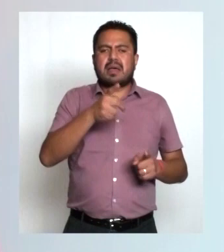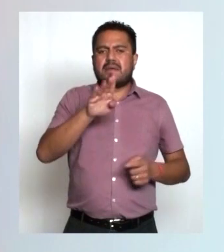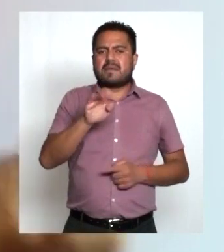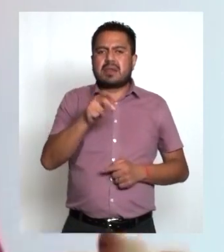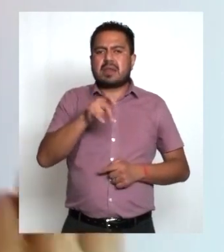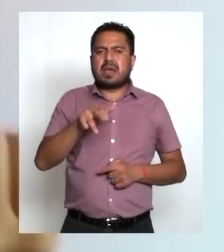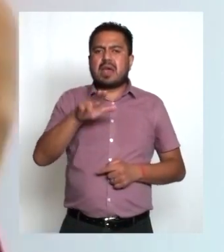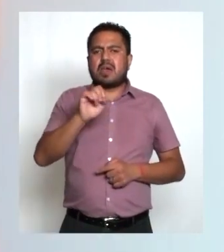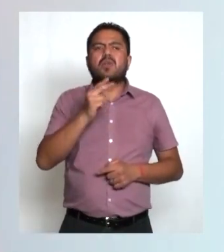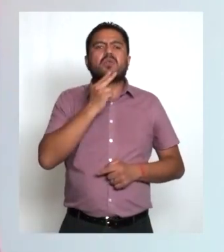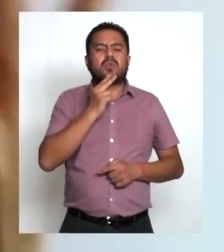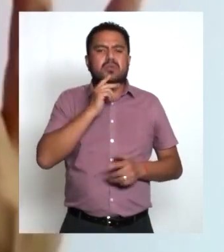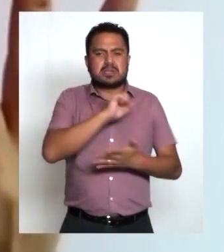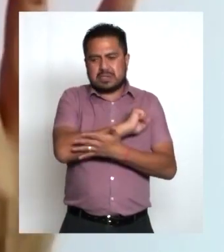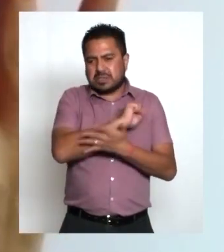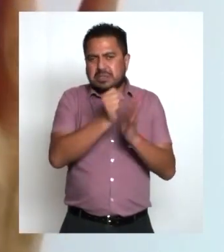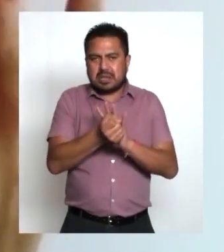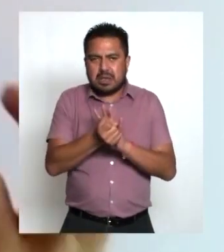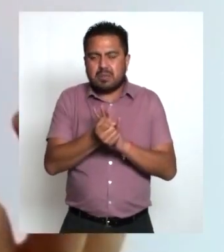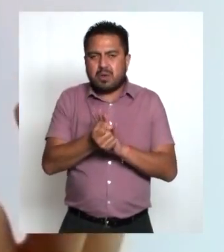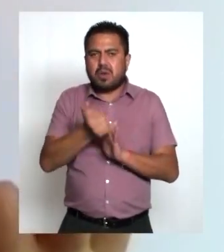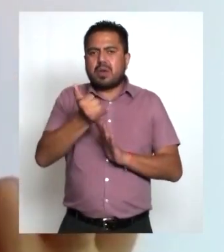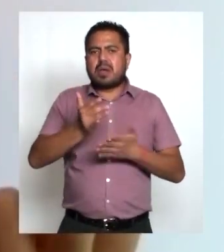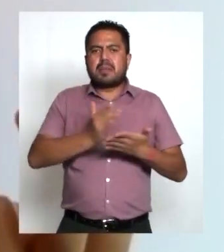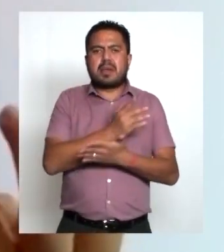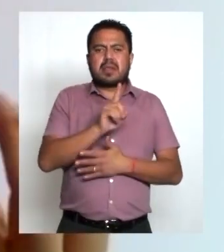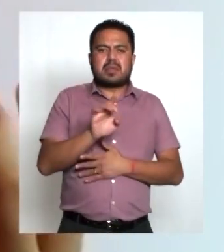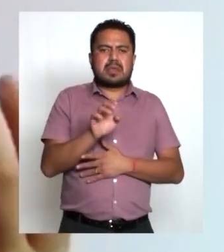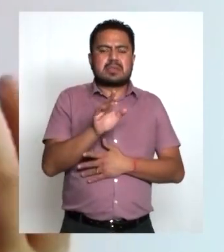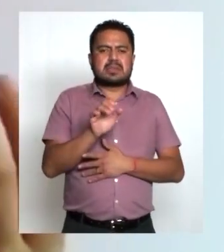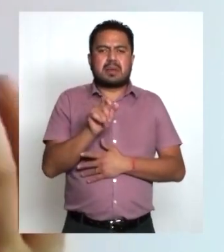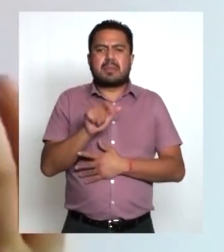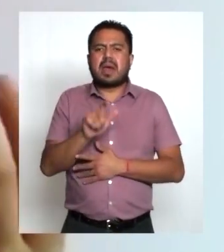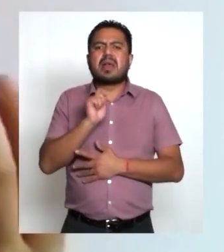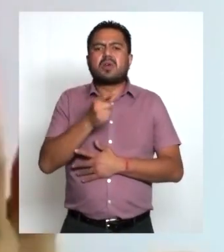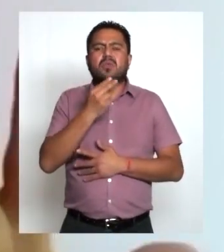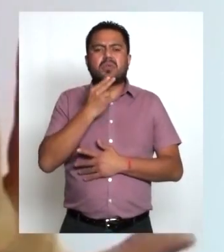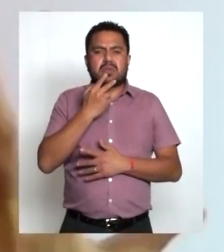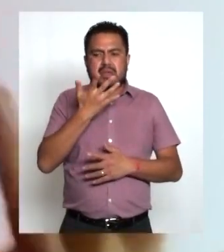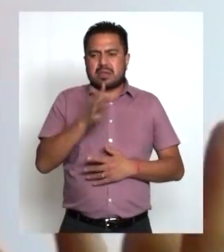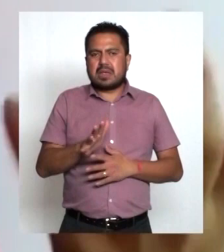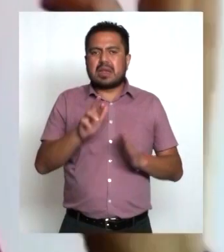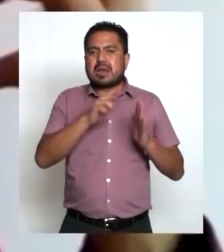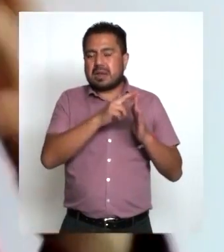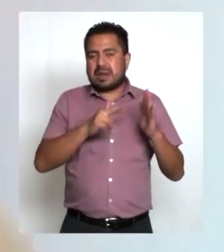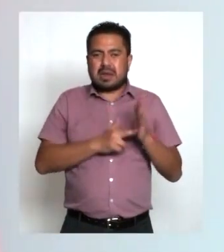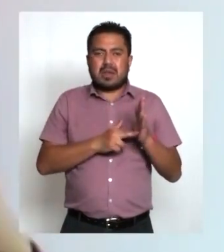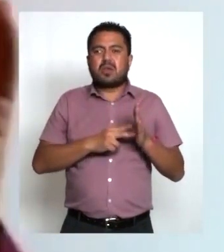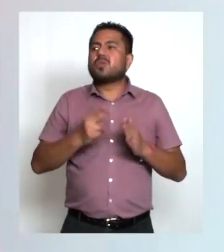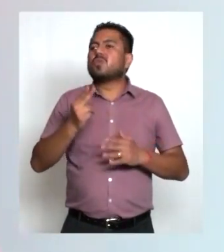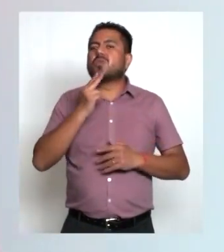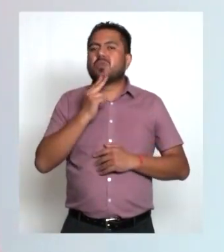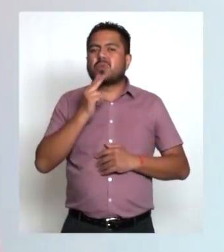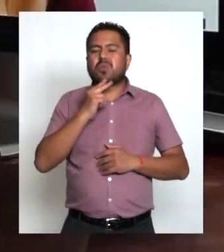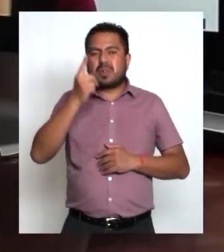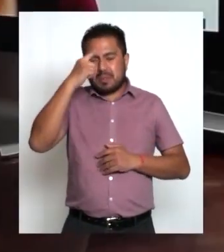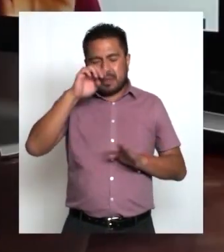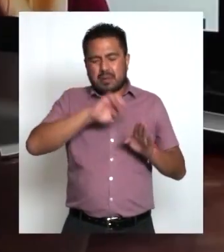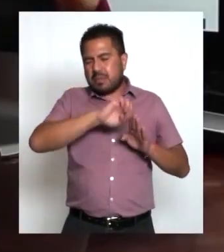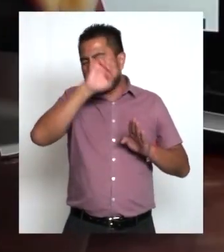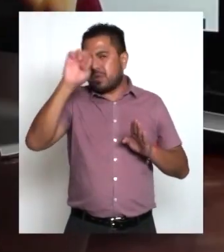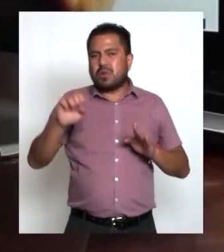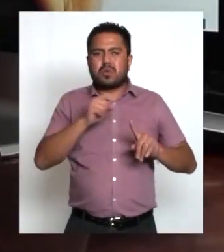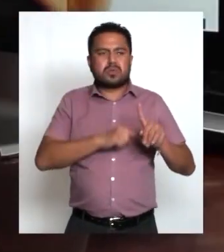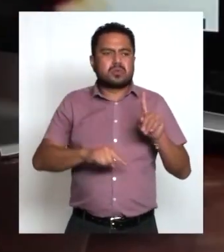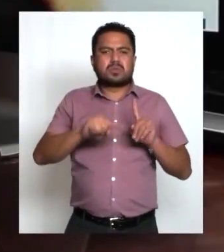diferencia es que el binario utiliza 2 símbolos y el decimal utiliza 10, pero las reglas que utilizan para,